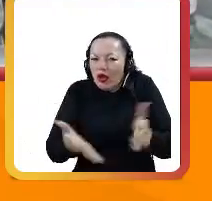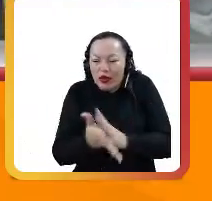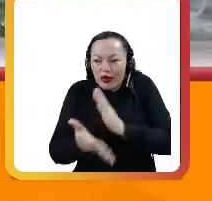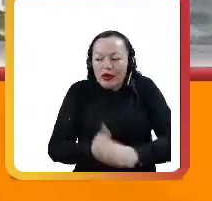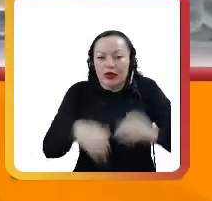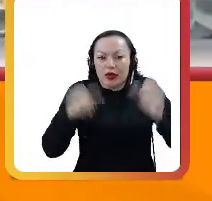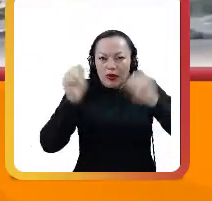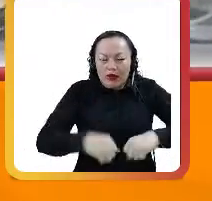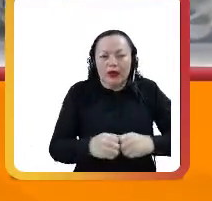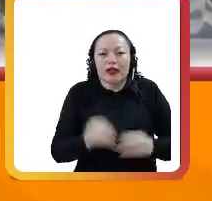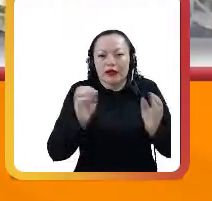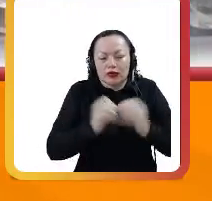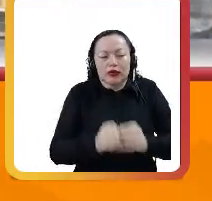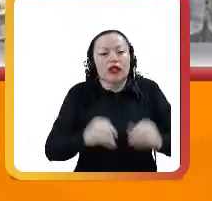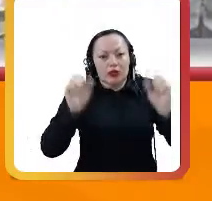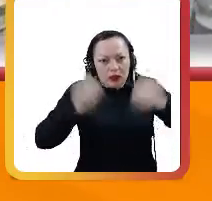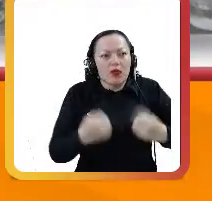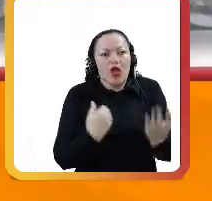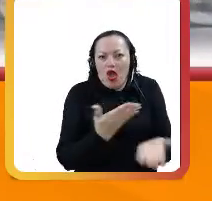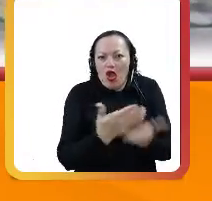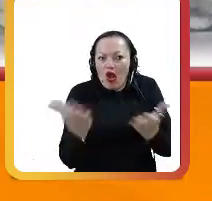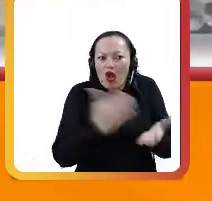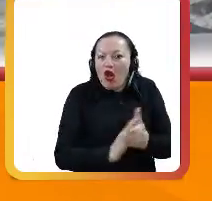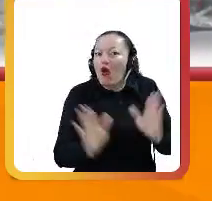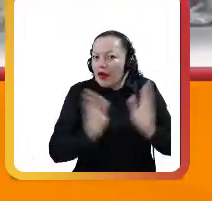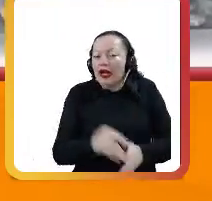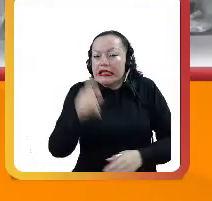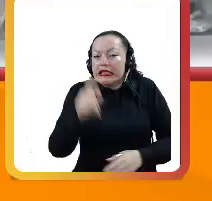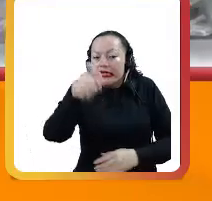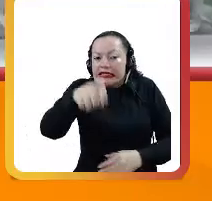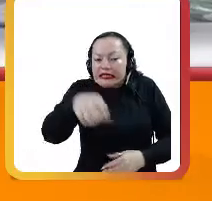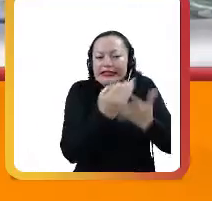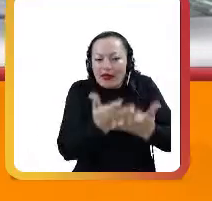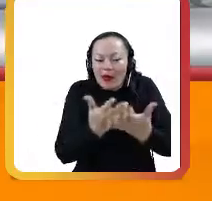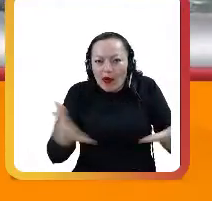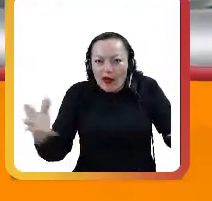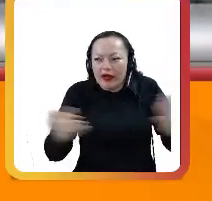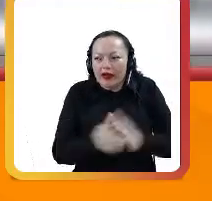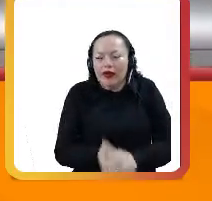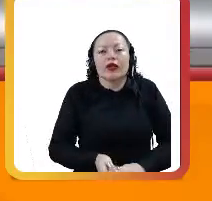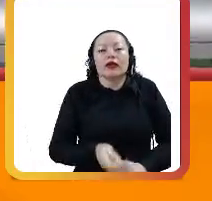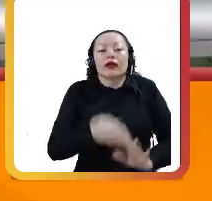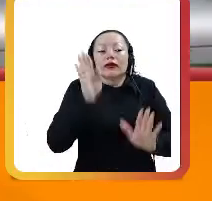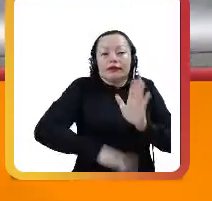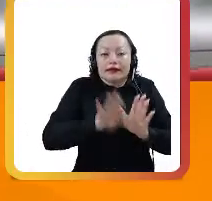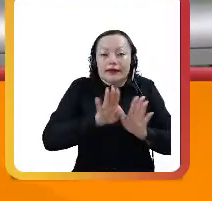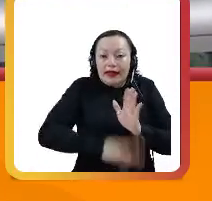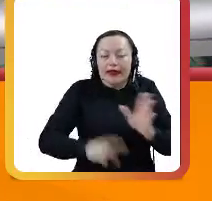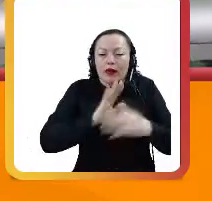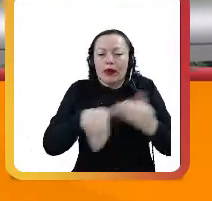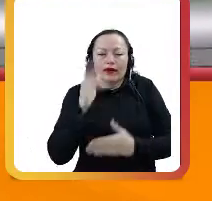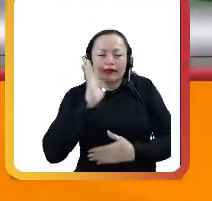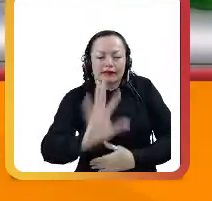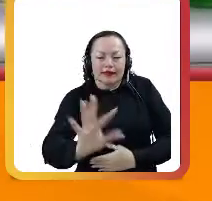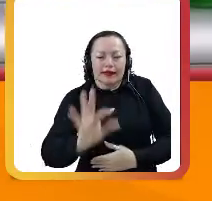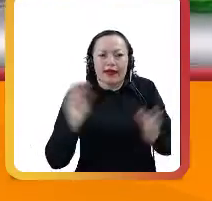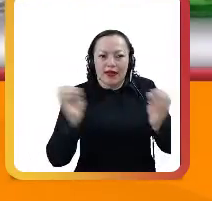pueden ustedes adquirir estos elementos que necesitamos a muy buen precio y de excelente calidad. Vaya